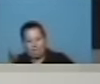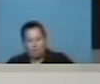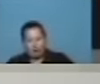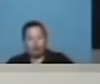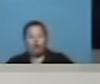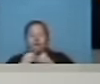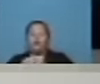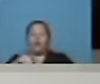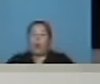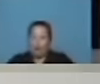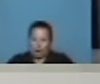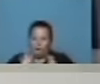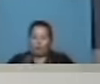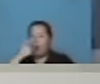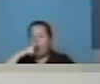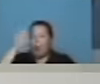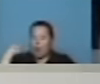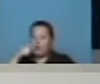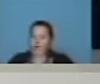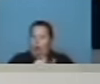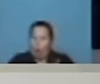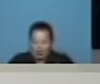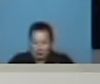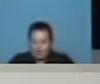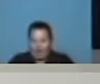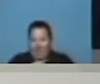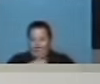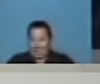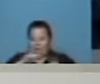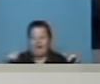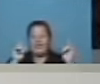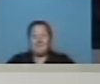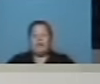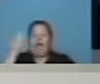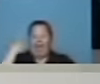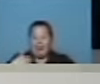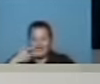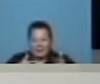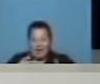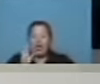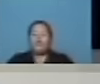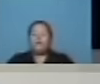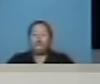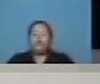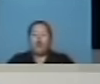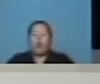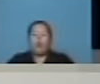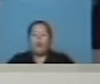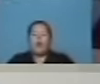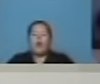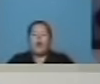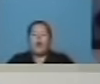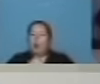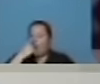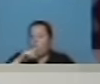20,63% de los votos. Bueno, las últimas encuestas que dábamos a conocer incluso el día de ayer, Alejandro, tienen que ver con